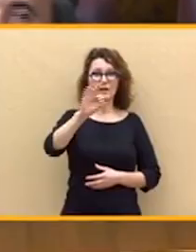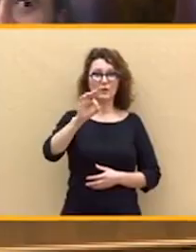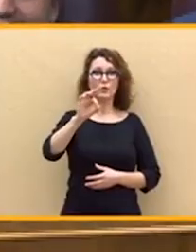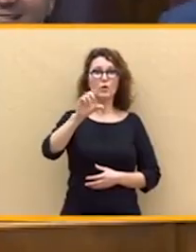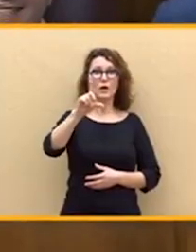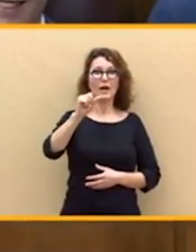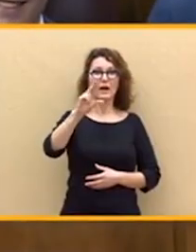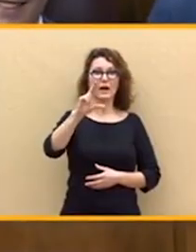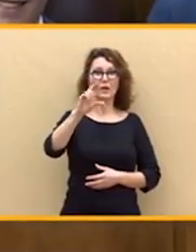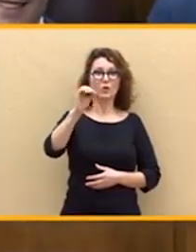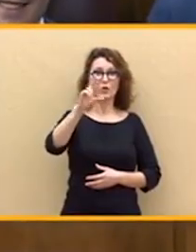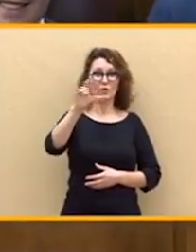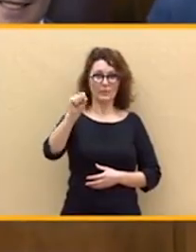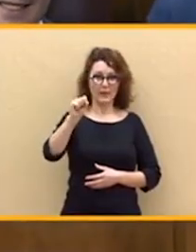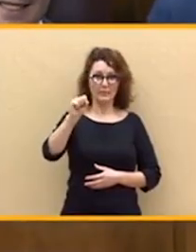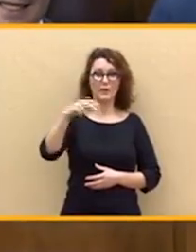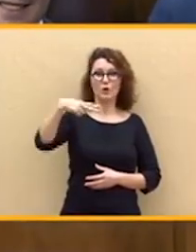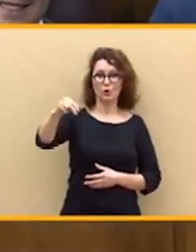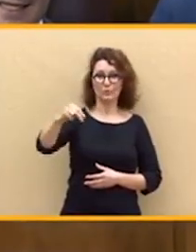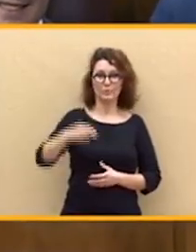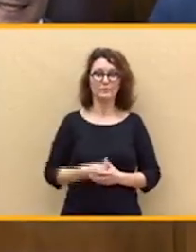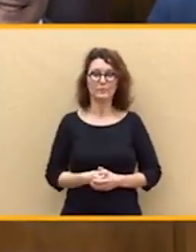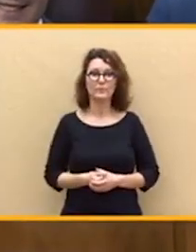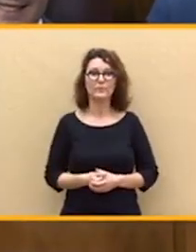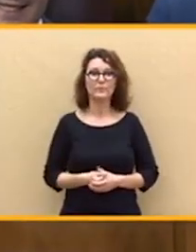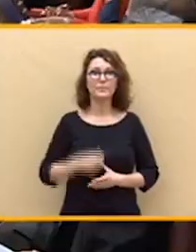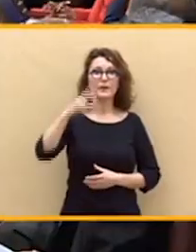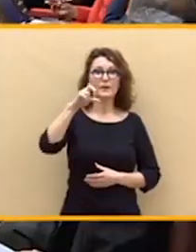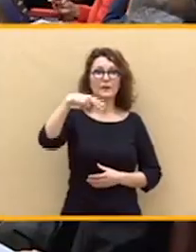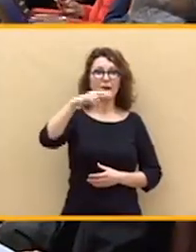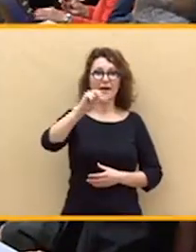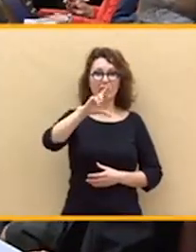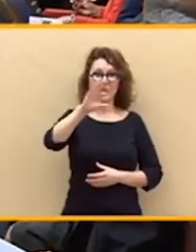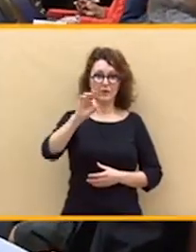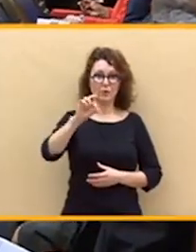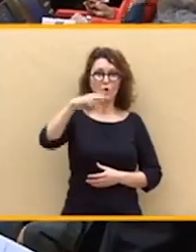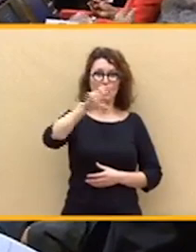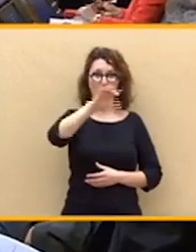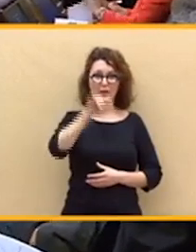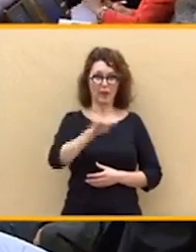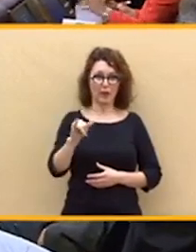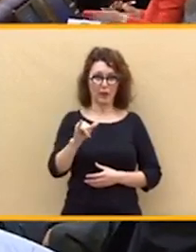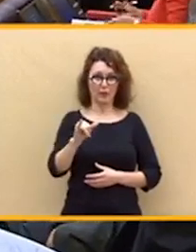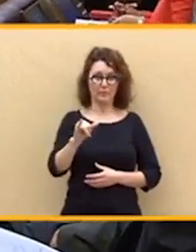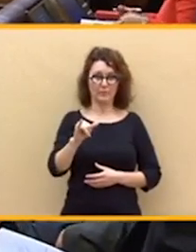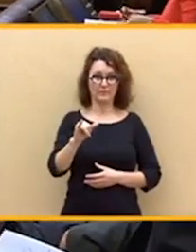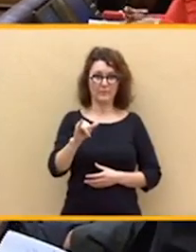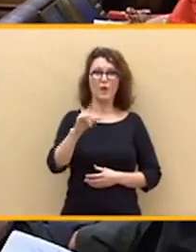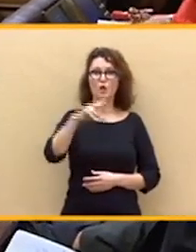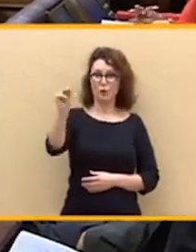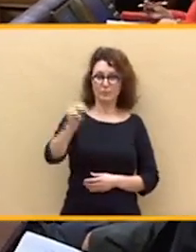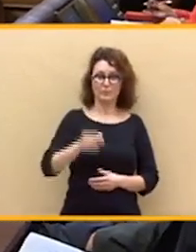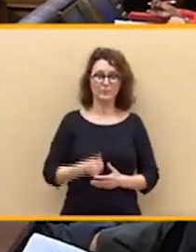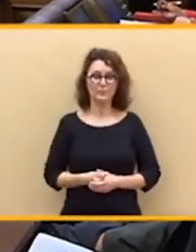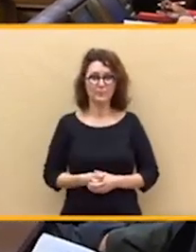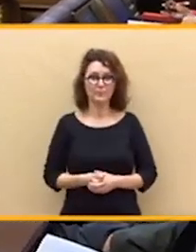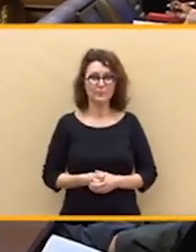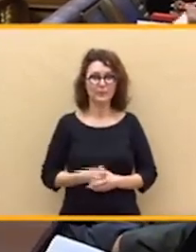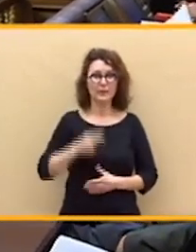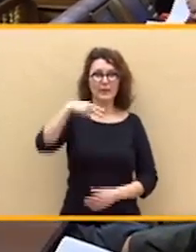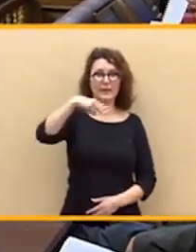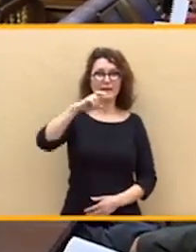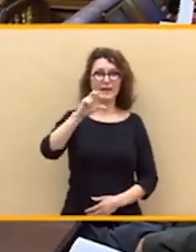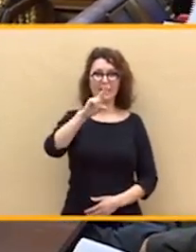entrar en funciones hasta el 10 de enero. La investidura de Pedro Sánchez fue posible hasta el segundo día de votación dentro del Parlamento